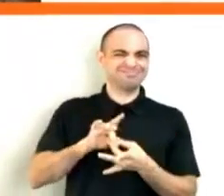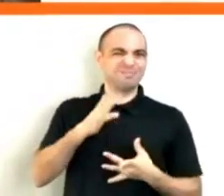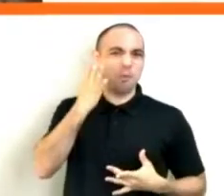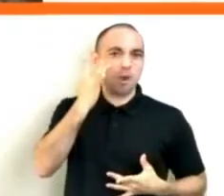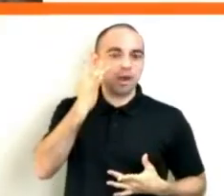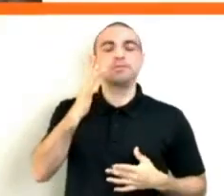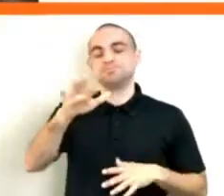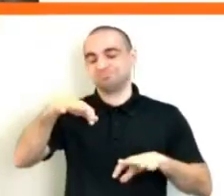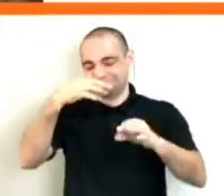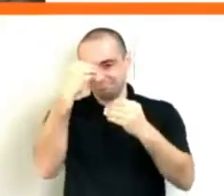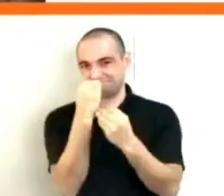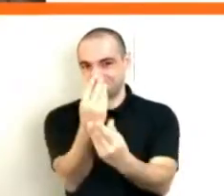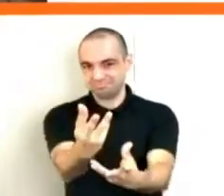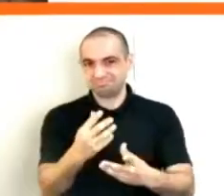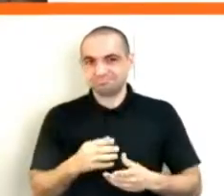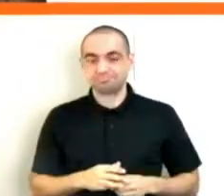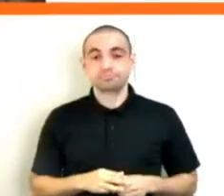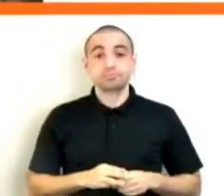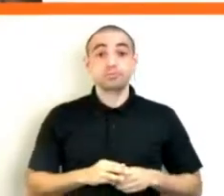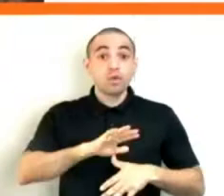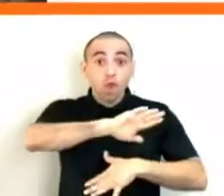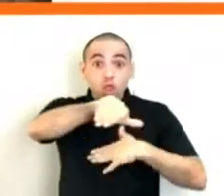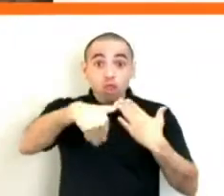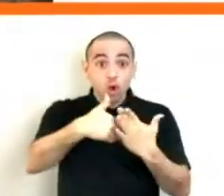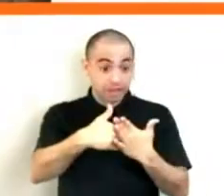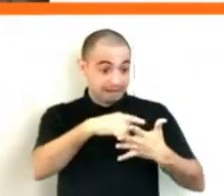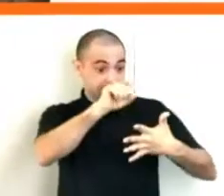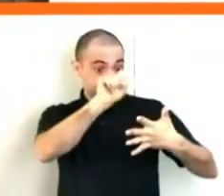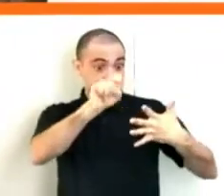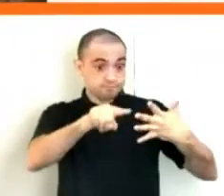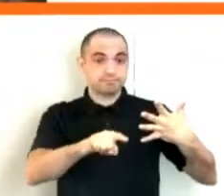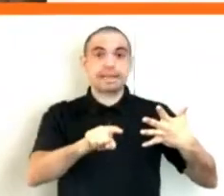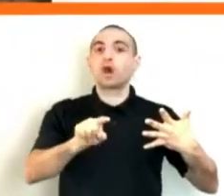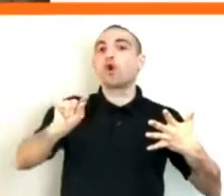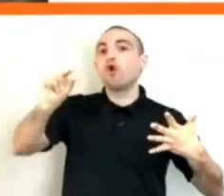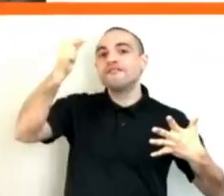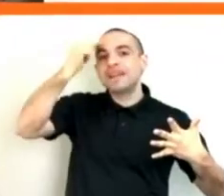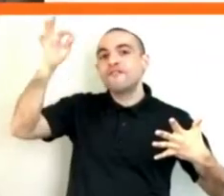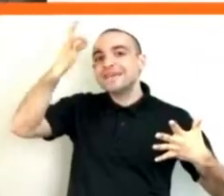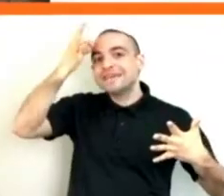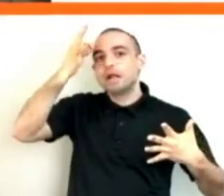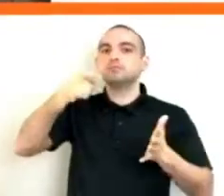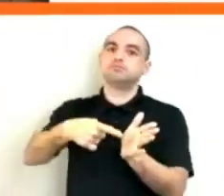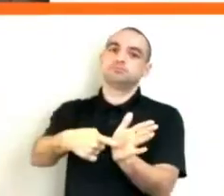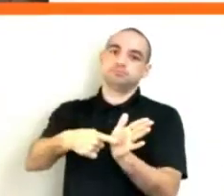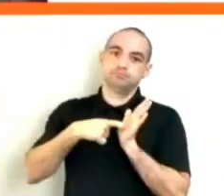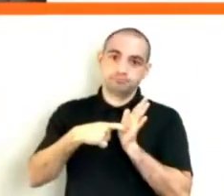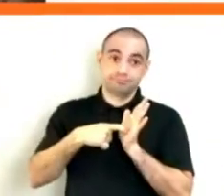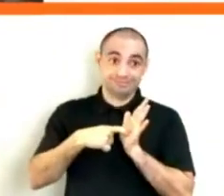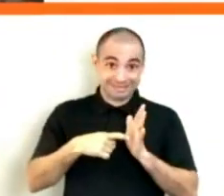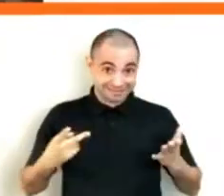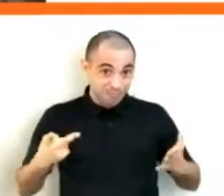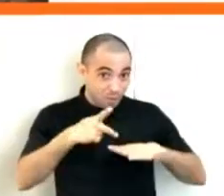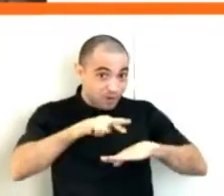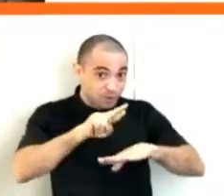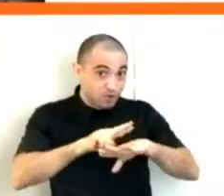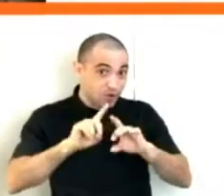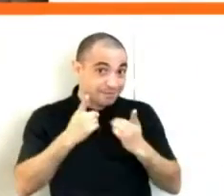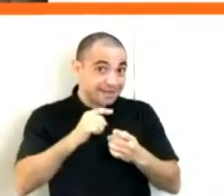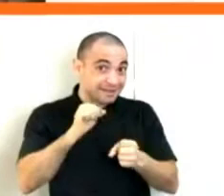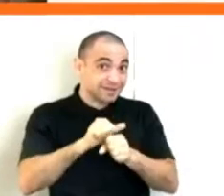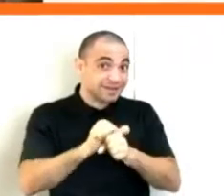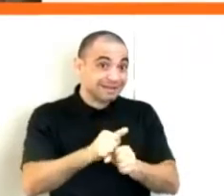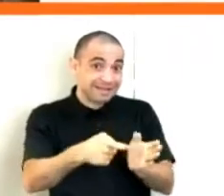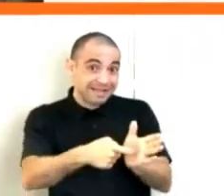eso. Primero, todas estas preguntas las requiere el gobierno federal, no es el gobierno de Puerto Rico, no es el Departamento del Trabajo. El gobierno federal requiere